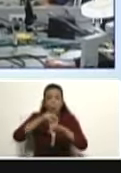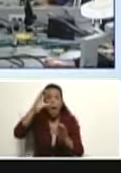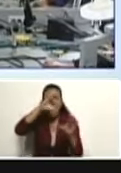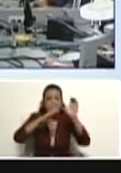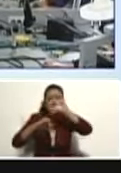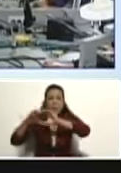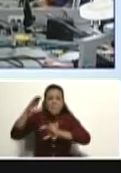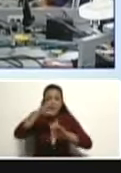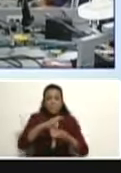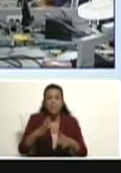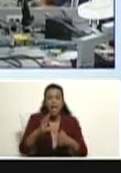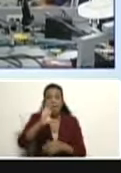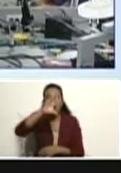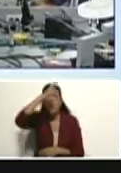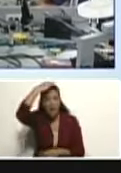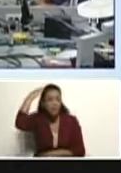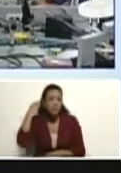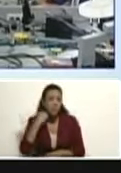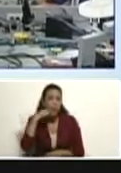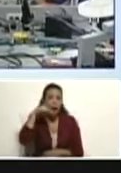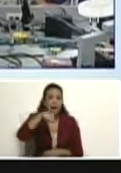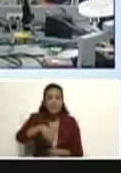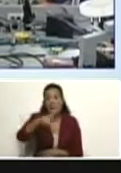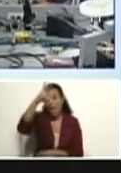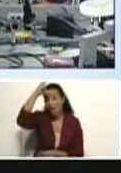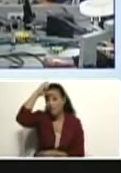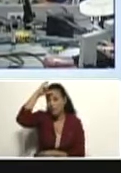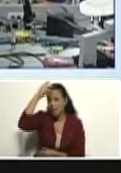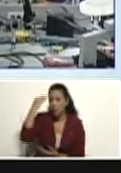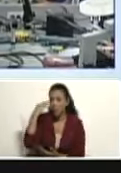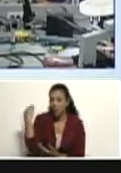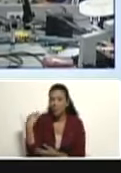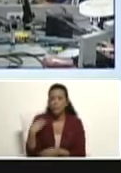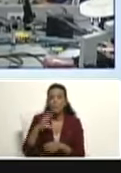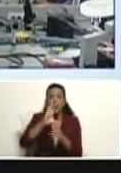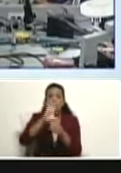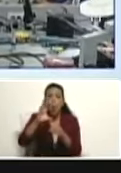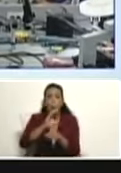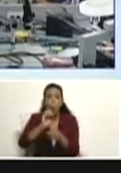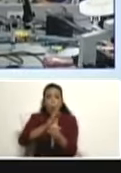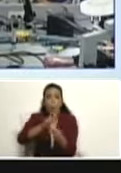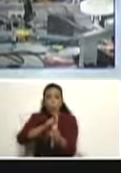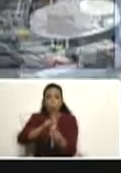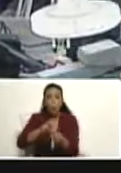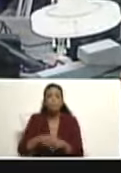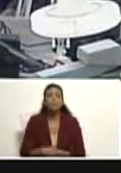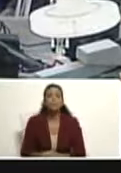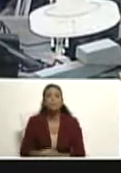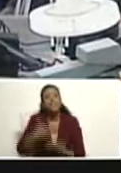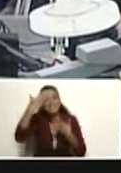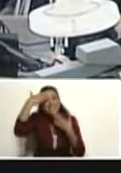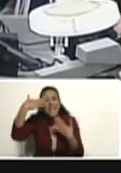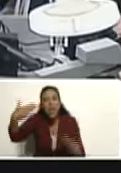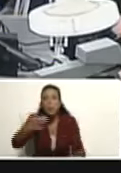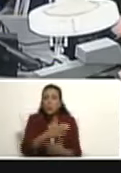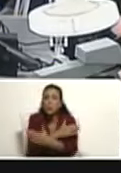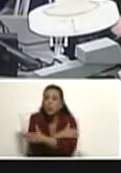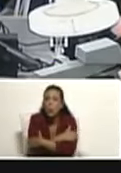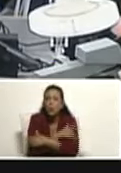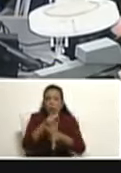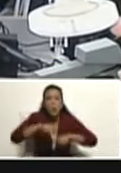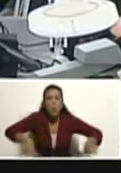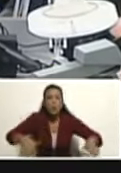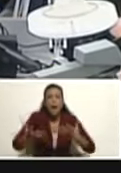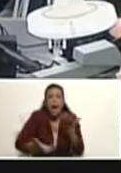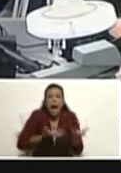Experimental Francisco de Miranda. Adelante, Coro. Un saludo, presidente, un saludo fraterno a estas tierras calurosas